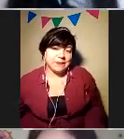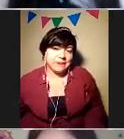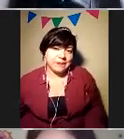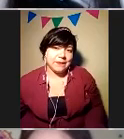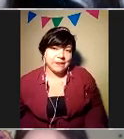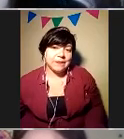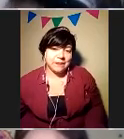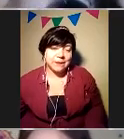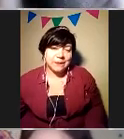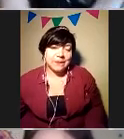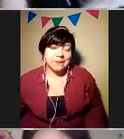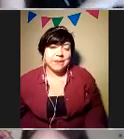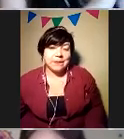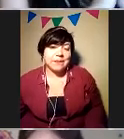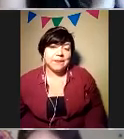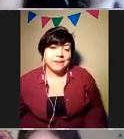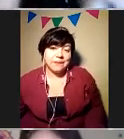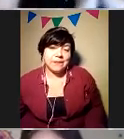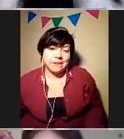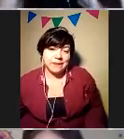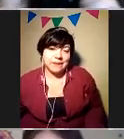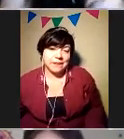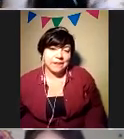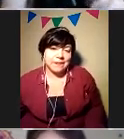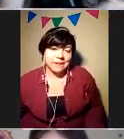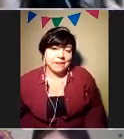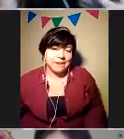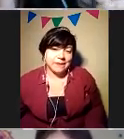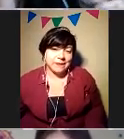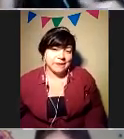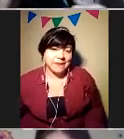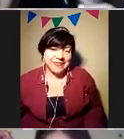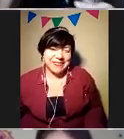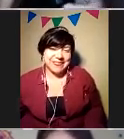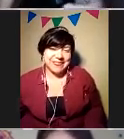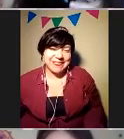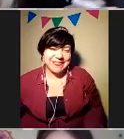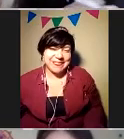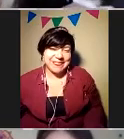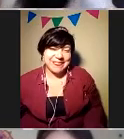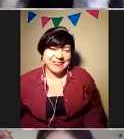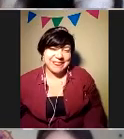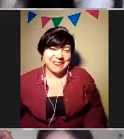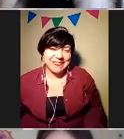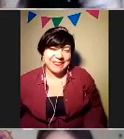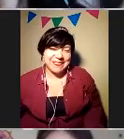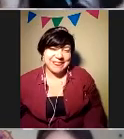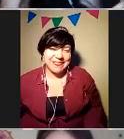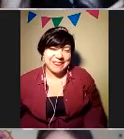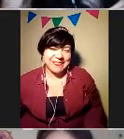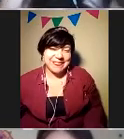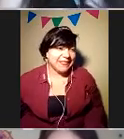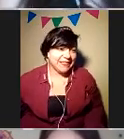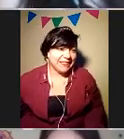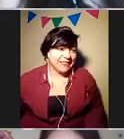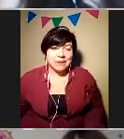participación. Le agradecemos mucho a Elfa que está acá y que va a estar con nosotros también nuevamente en las sesiones que siguen, así que nosotras súper felices de poder estar con